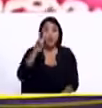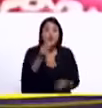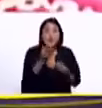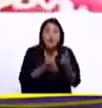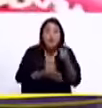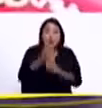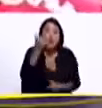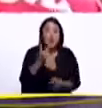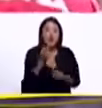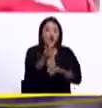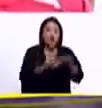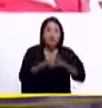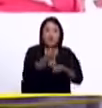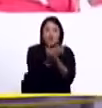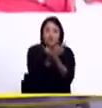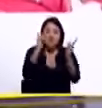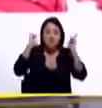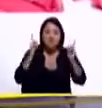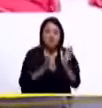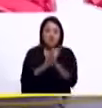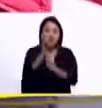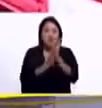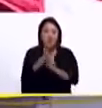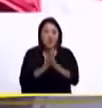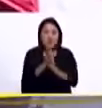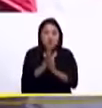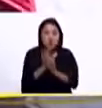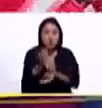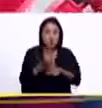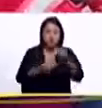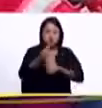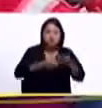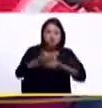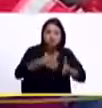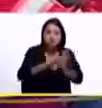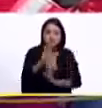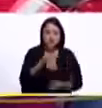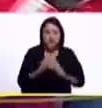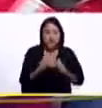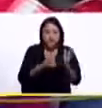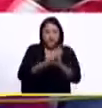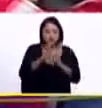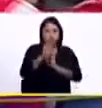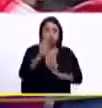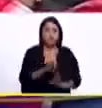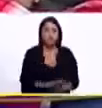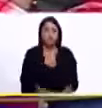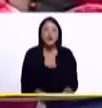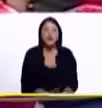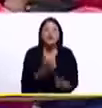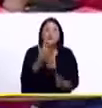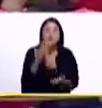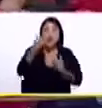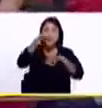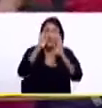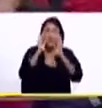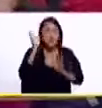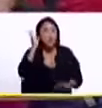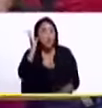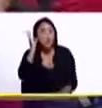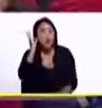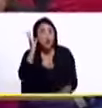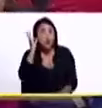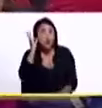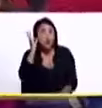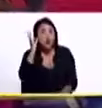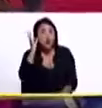independencia económica, para su emprendimiento, para su recuperación y para su vida en general. Y si atendemos a la mujer y la mujer se